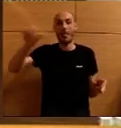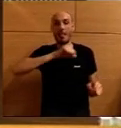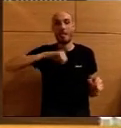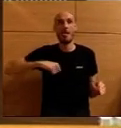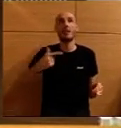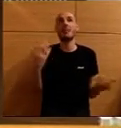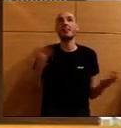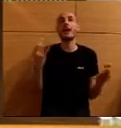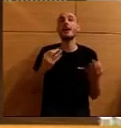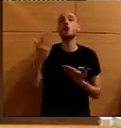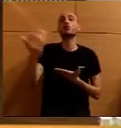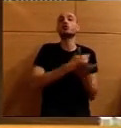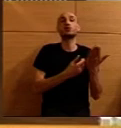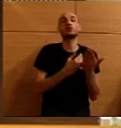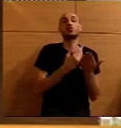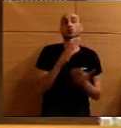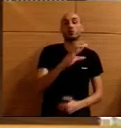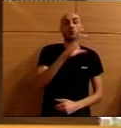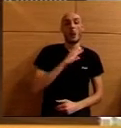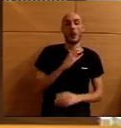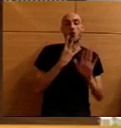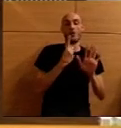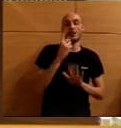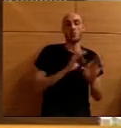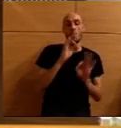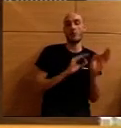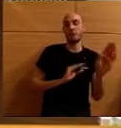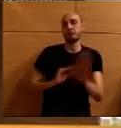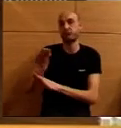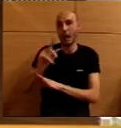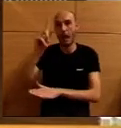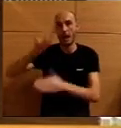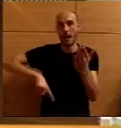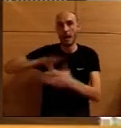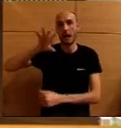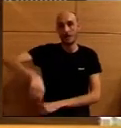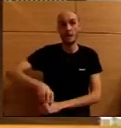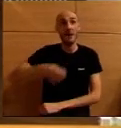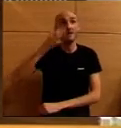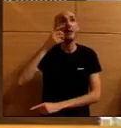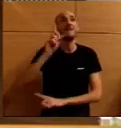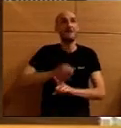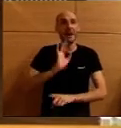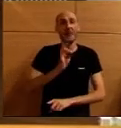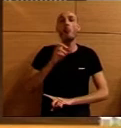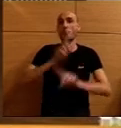el 91% de su sueldo. Es cierto que existe un problema de la vivienda, pero la solución no es esta